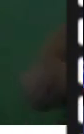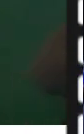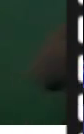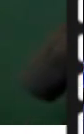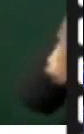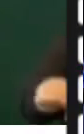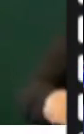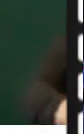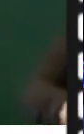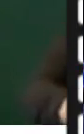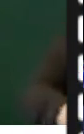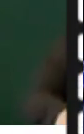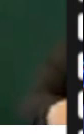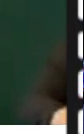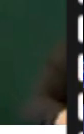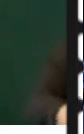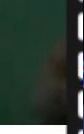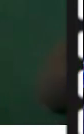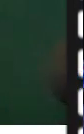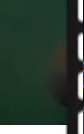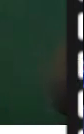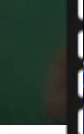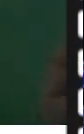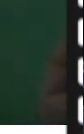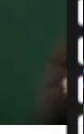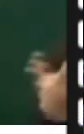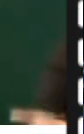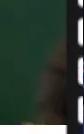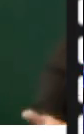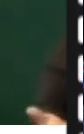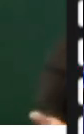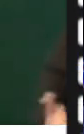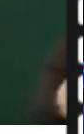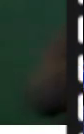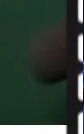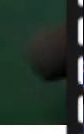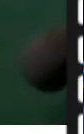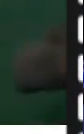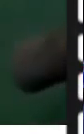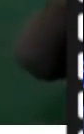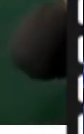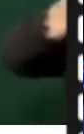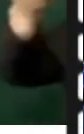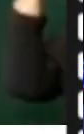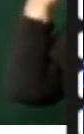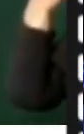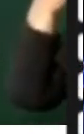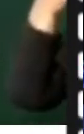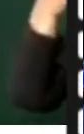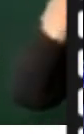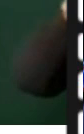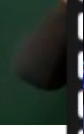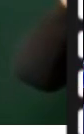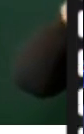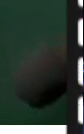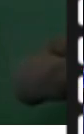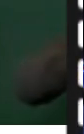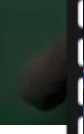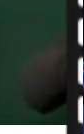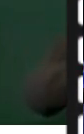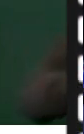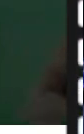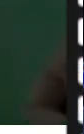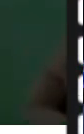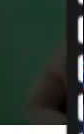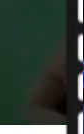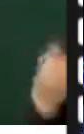vida por el COVID. No los vamos a olvidar nunca. Y vamos a